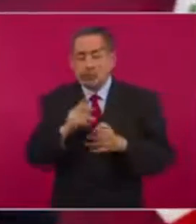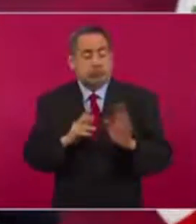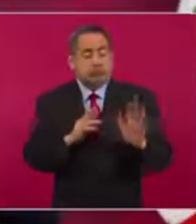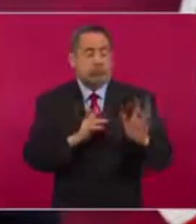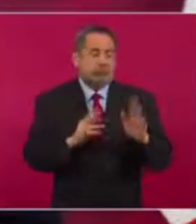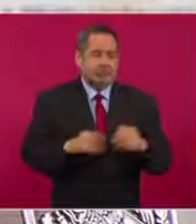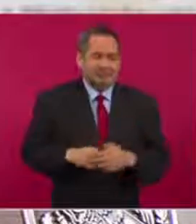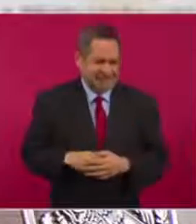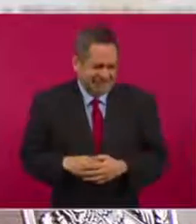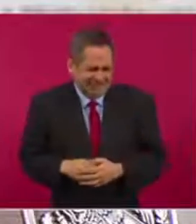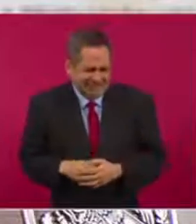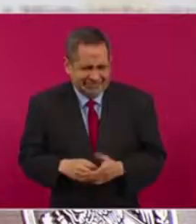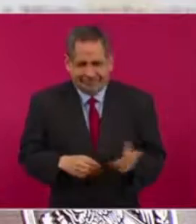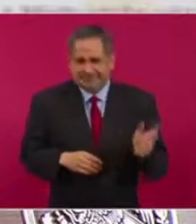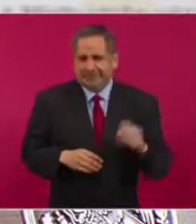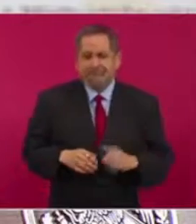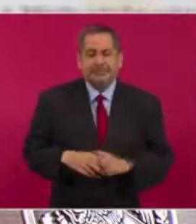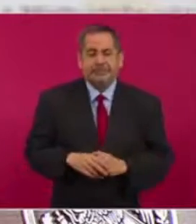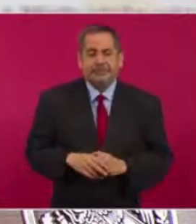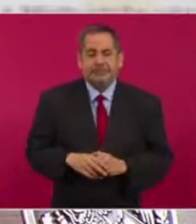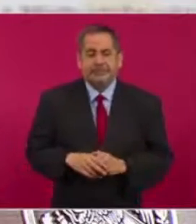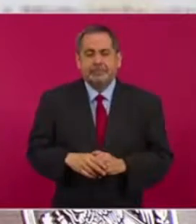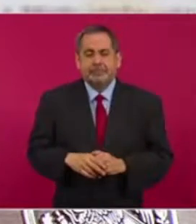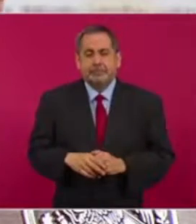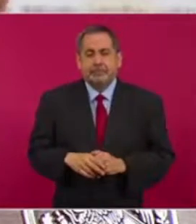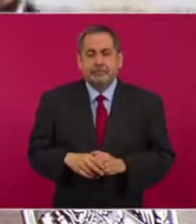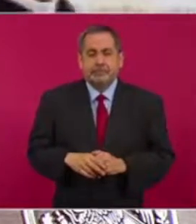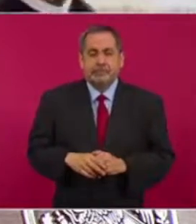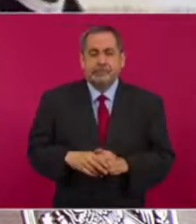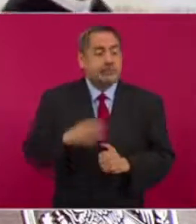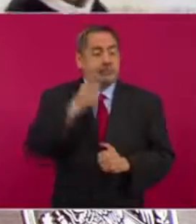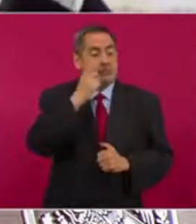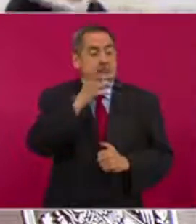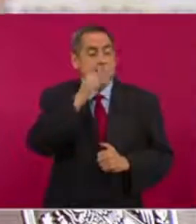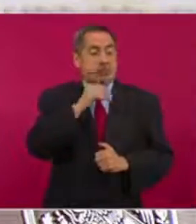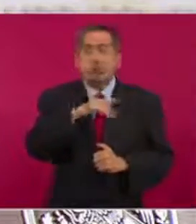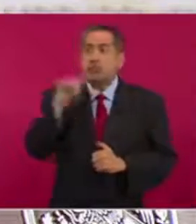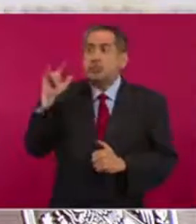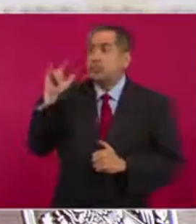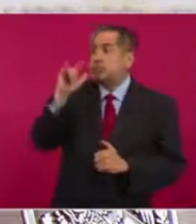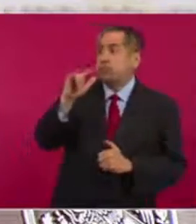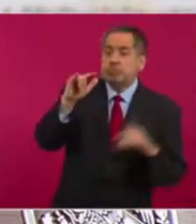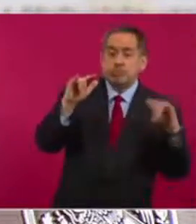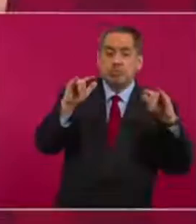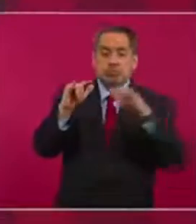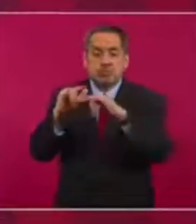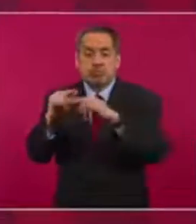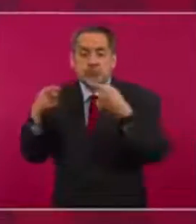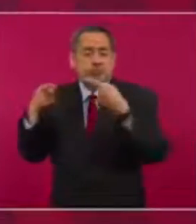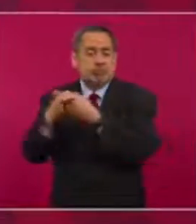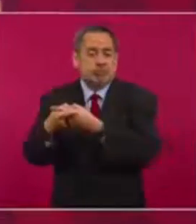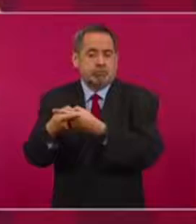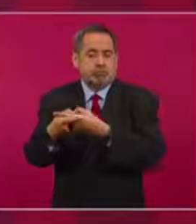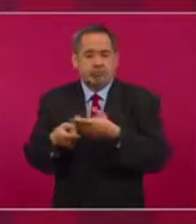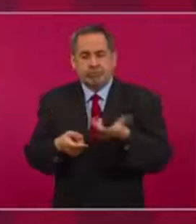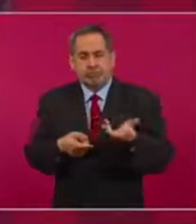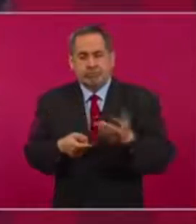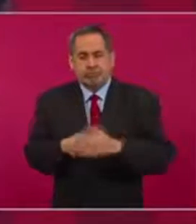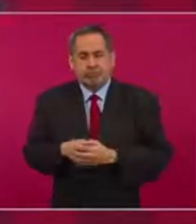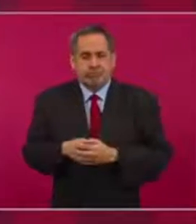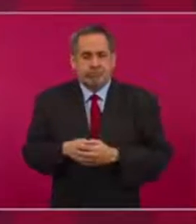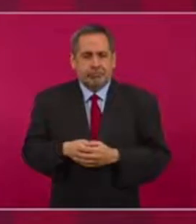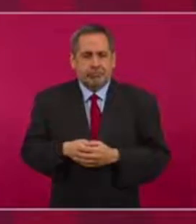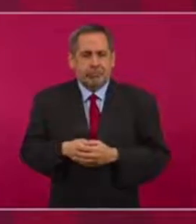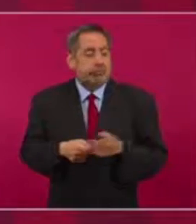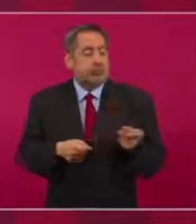aeropuertos, se iba a producir interferencia aérea. Hay quienes sostienen que hasta cambiaron